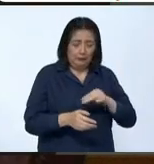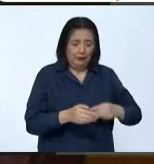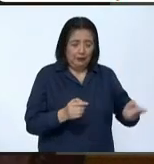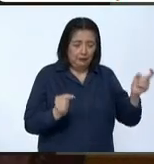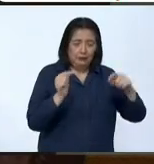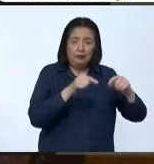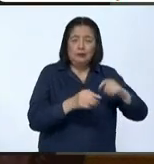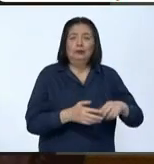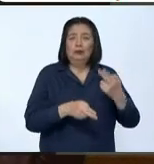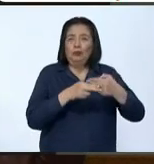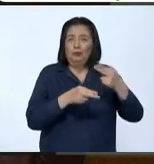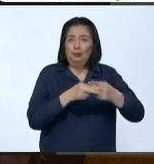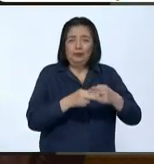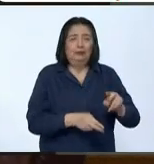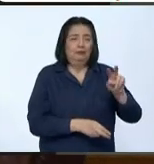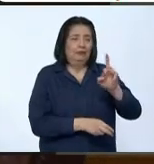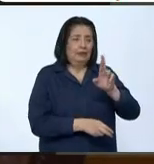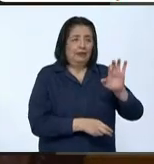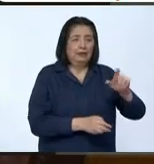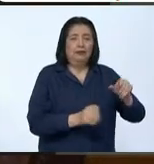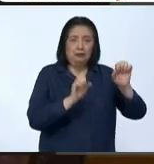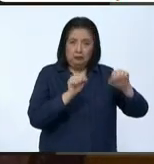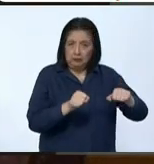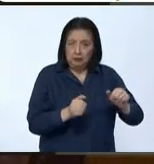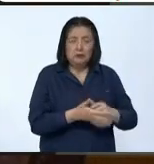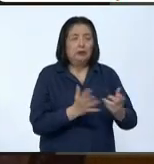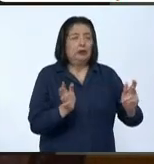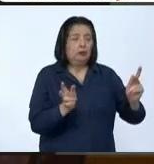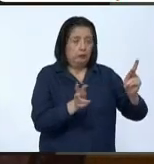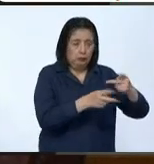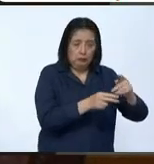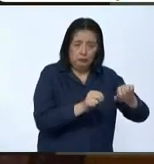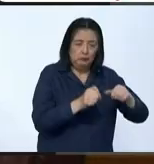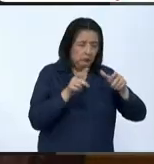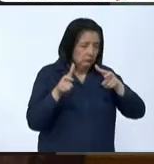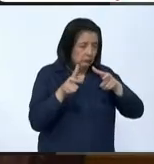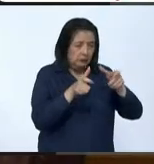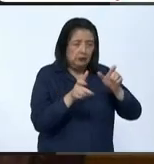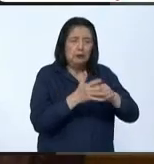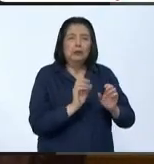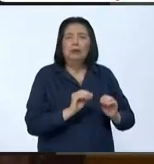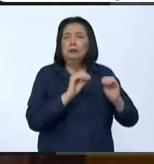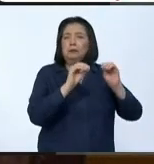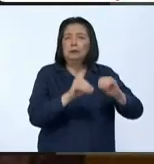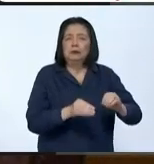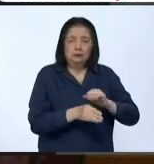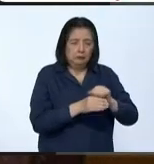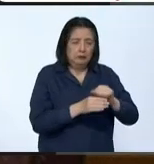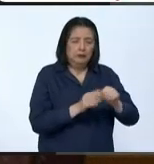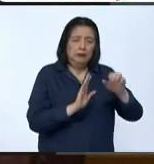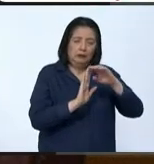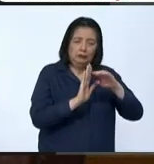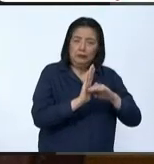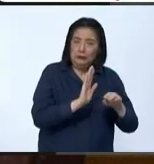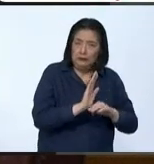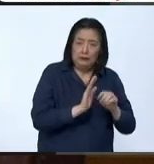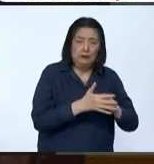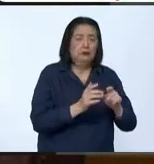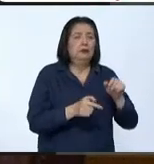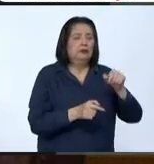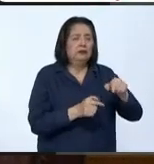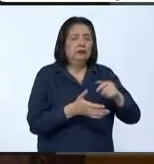Brain productivo con el objeto de realizar el seguimiento a la implementación de medidas de intervención